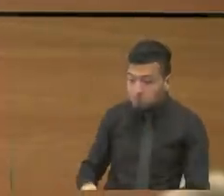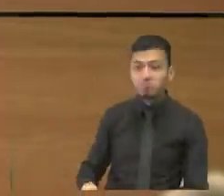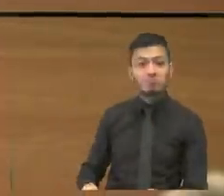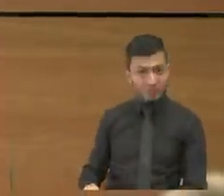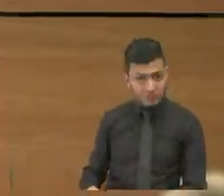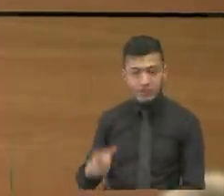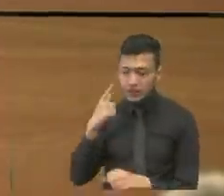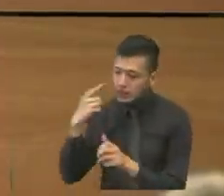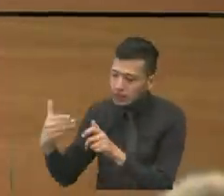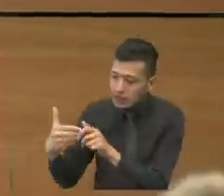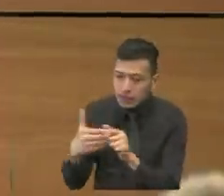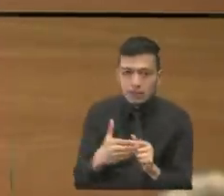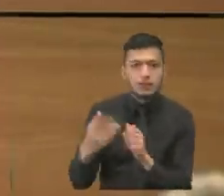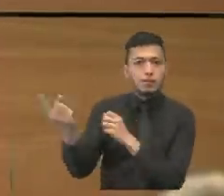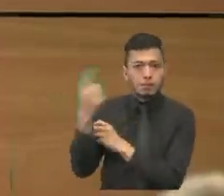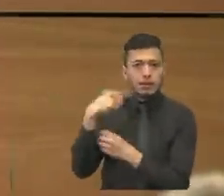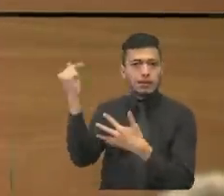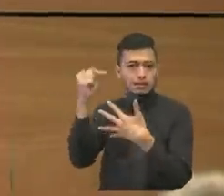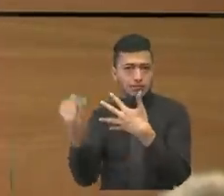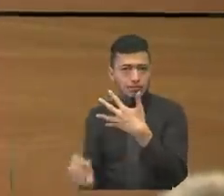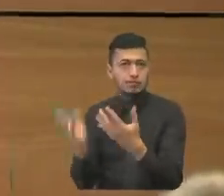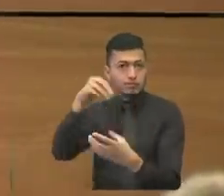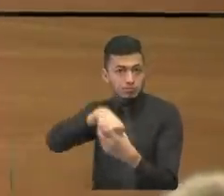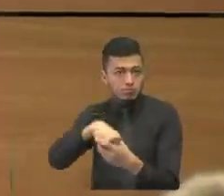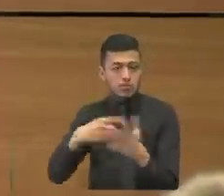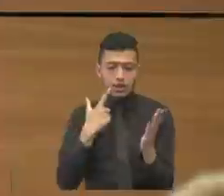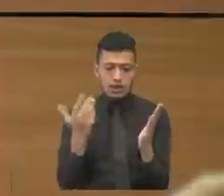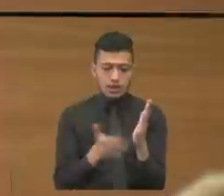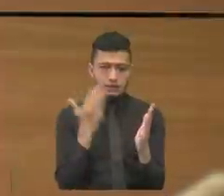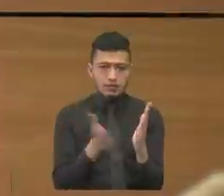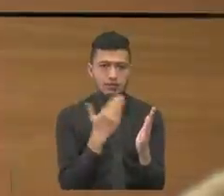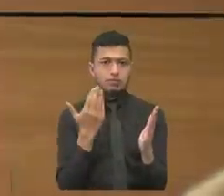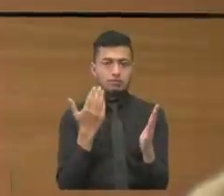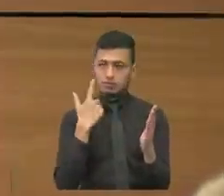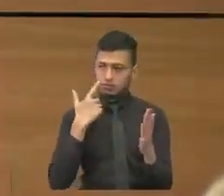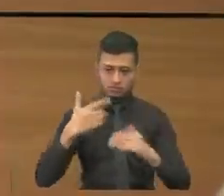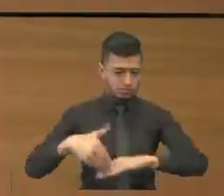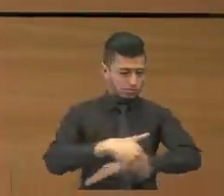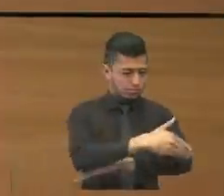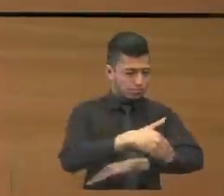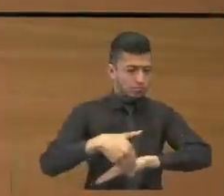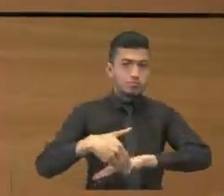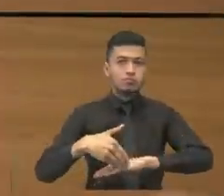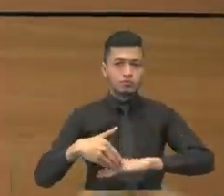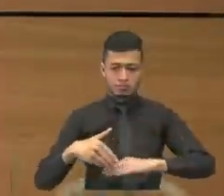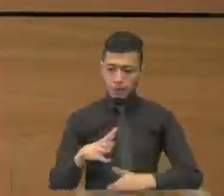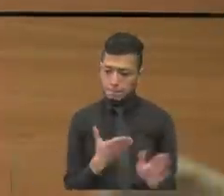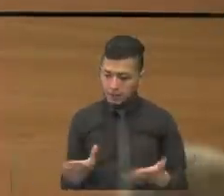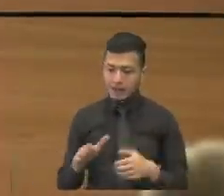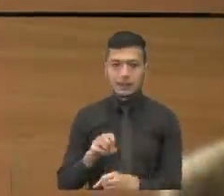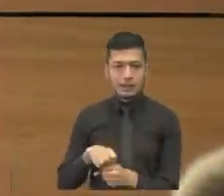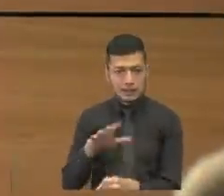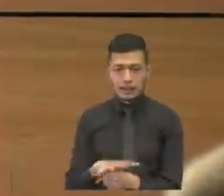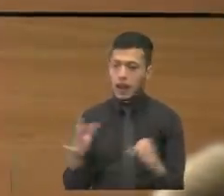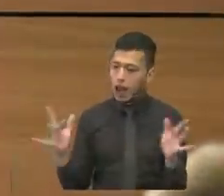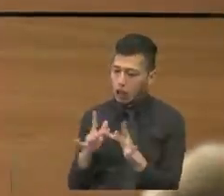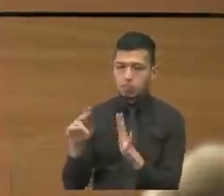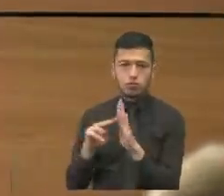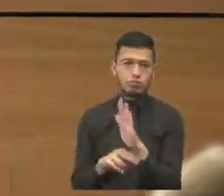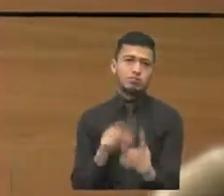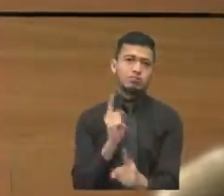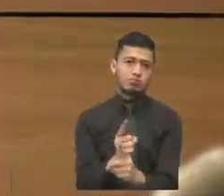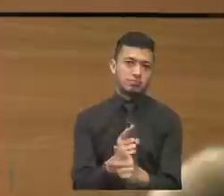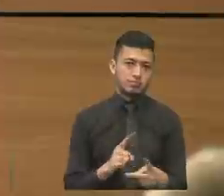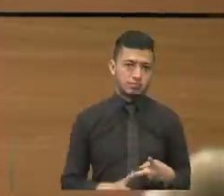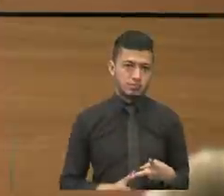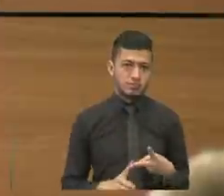corredor verde tiene que cumplir con la cartilla de andenes y espacio público de planeación distrital. El corredor verde tiene que asegurar que usará